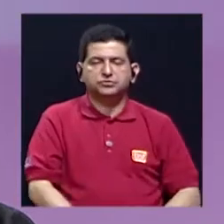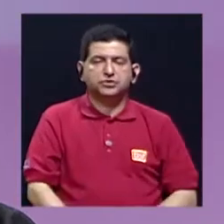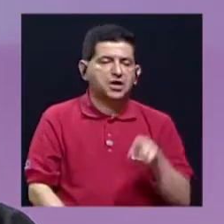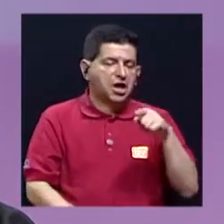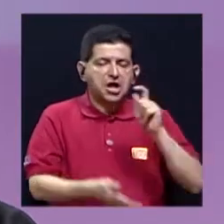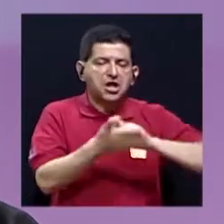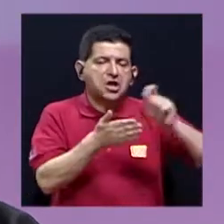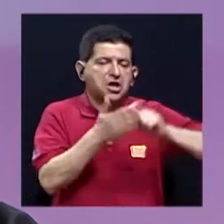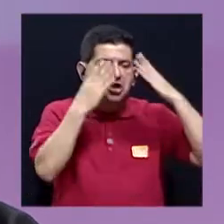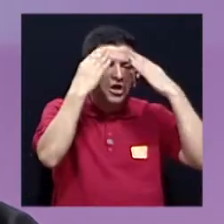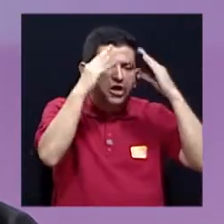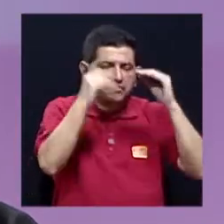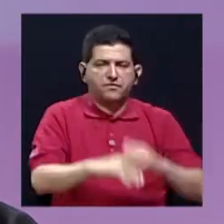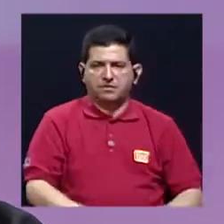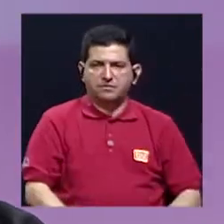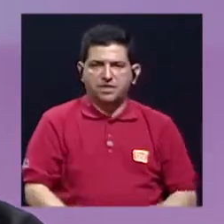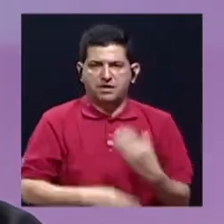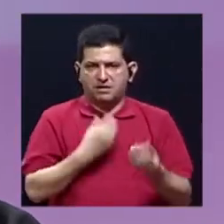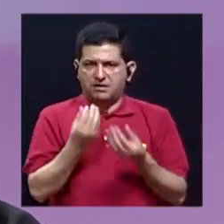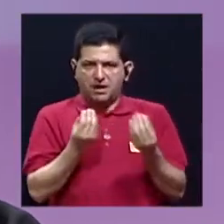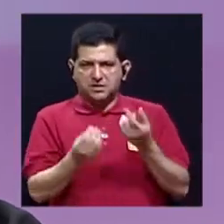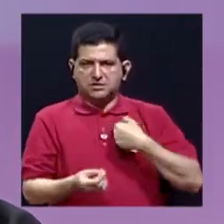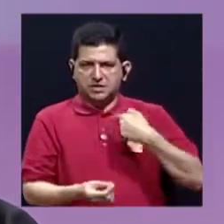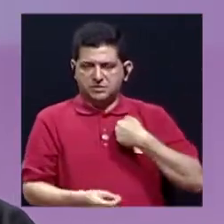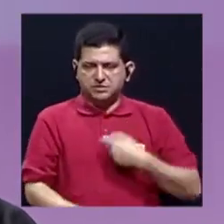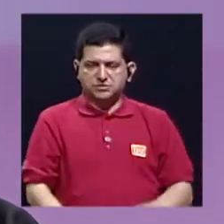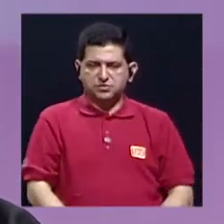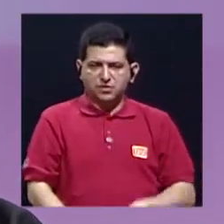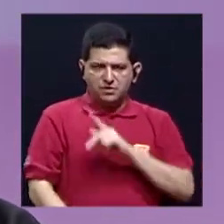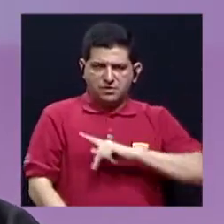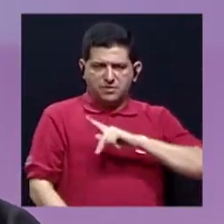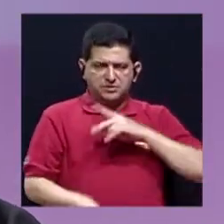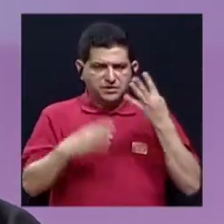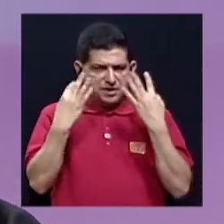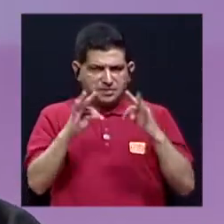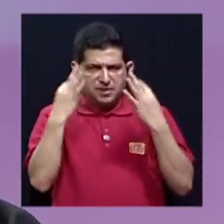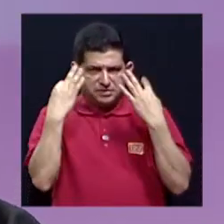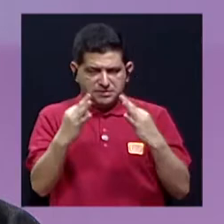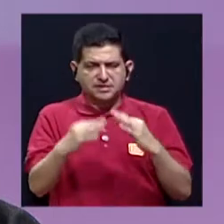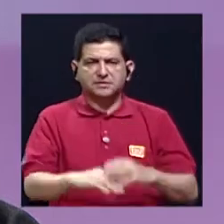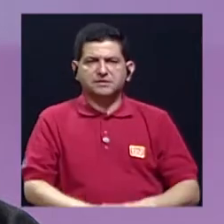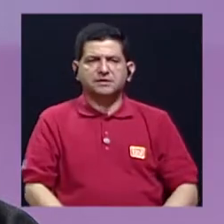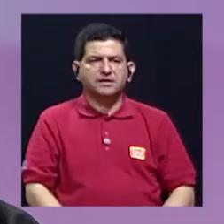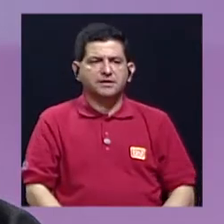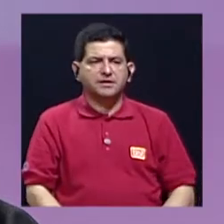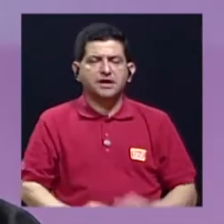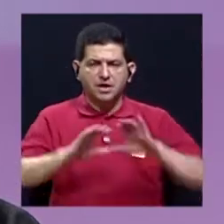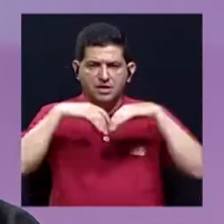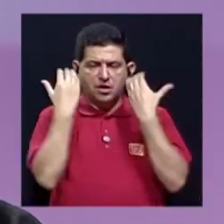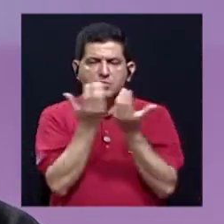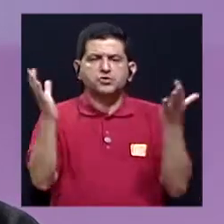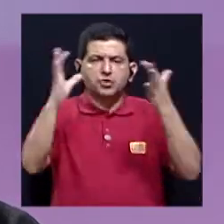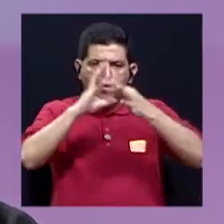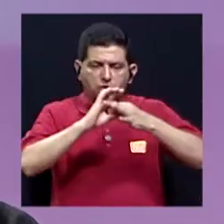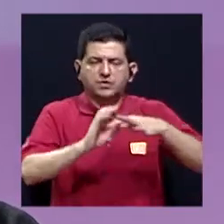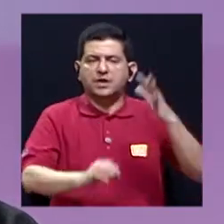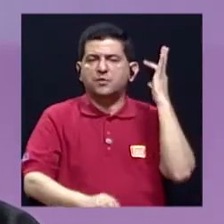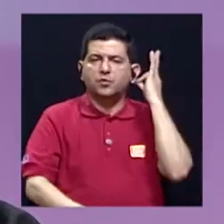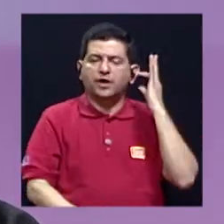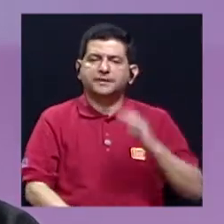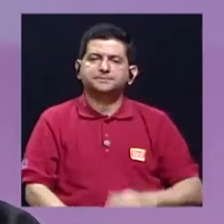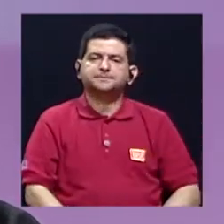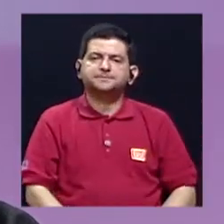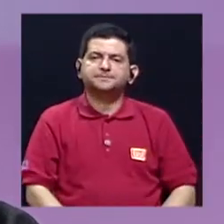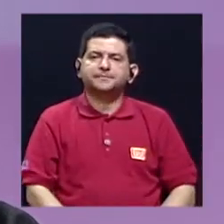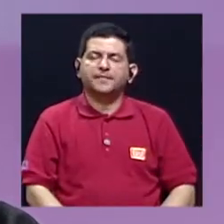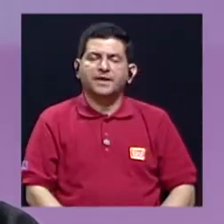los informes. Entonces, ¿qué es lo que hay que hacer? Bueno, yo particularmente he tratado de que sea más las comisiones coordinadas por mujeres. O